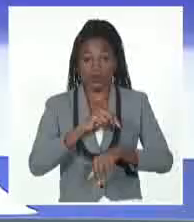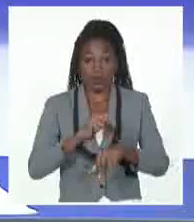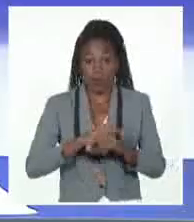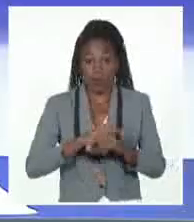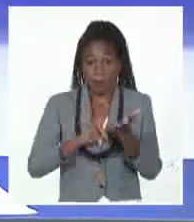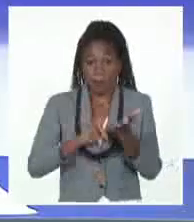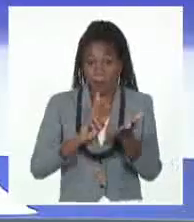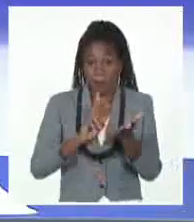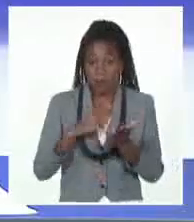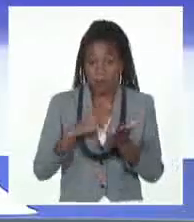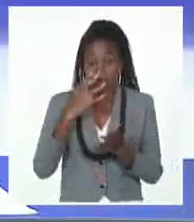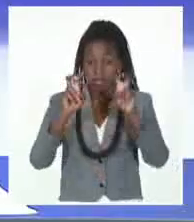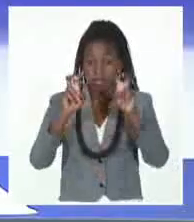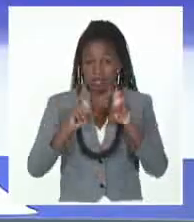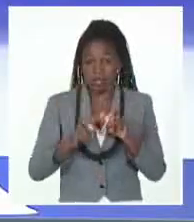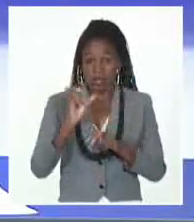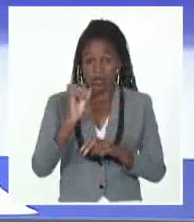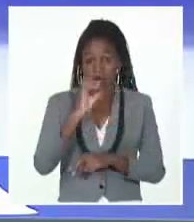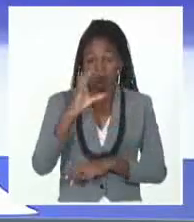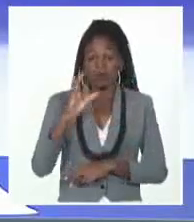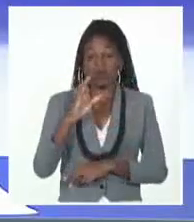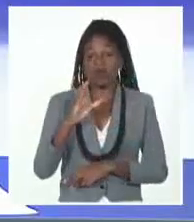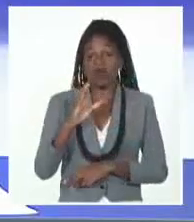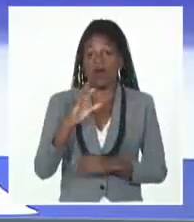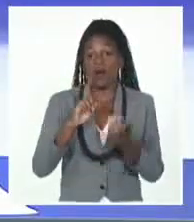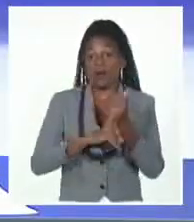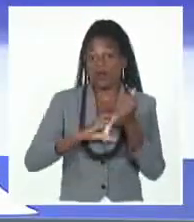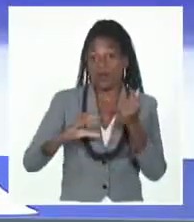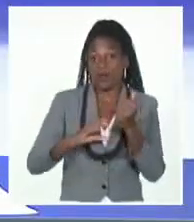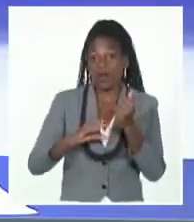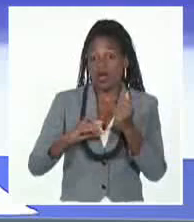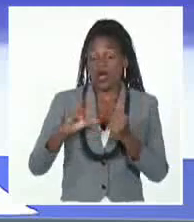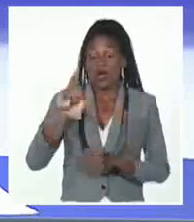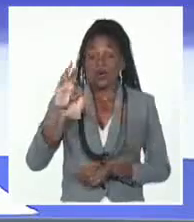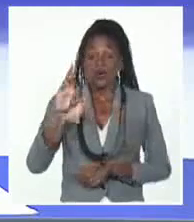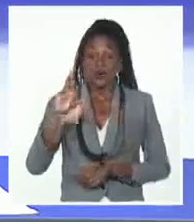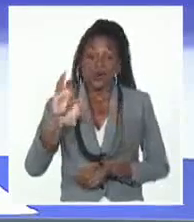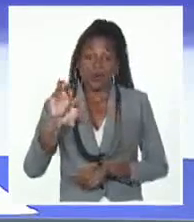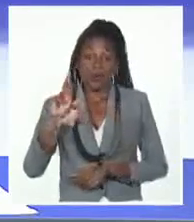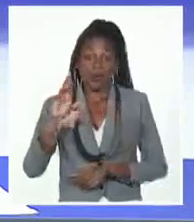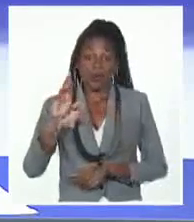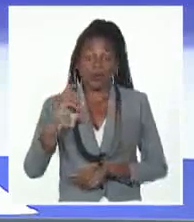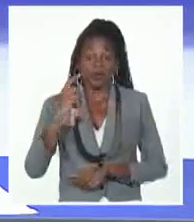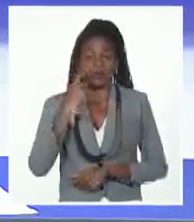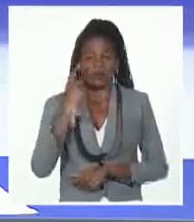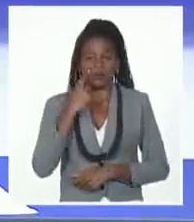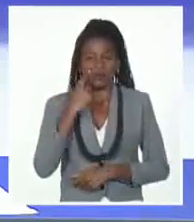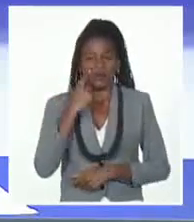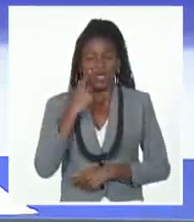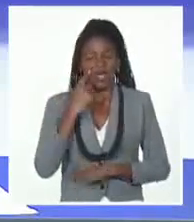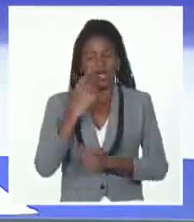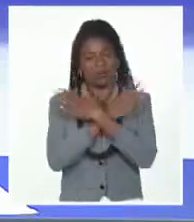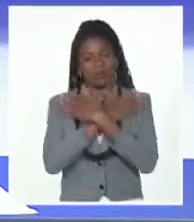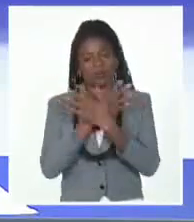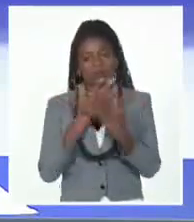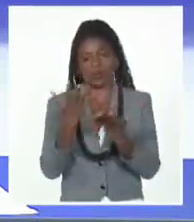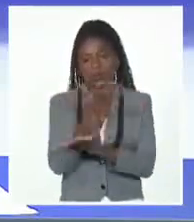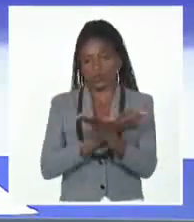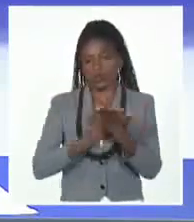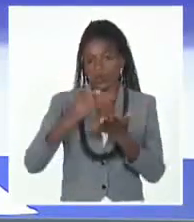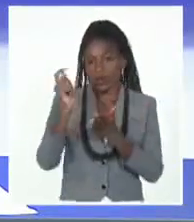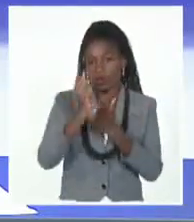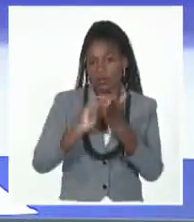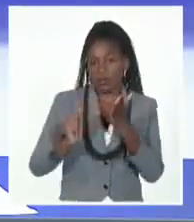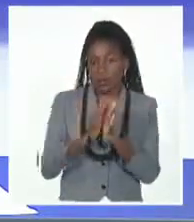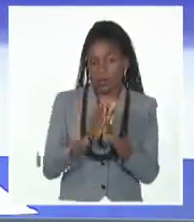Buró político y secretario de organización del Comité Central del Partido, Roberto Morales Ojeda, sostuvo un fraternal intercambio con el editor jefe del diario